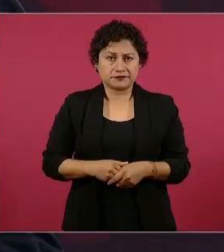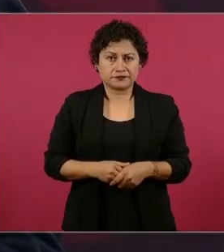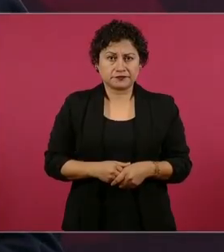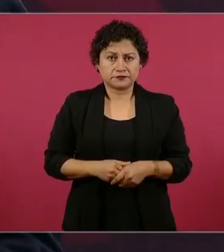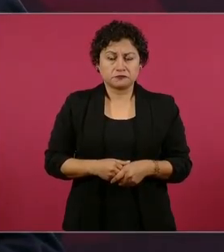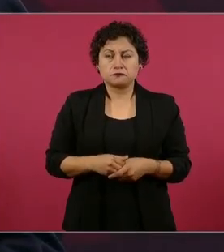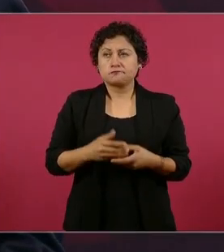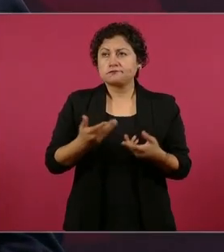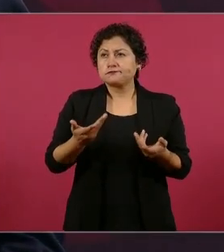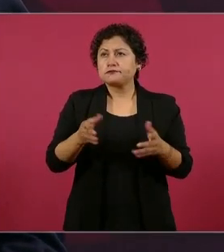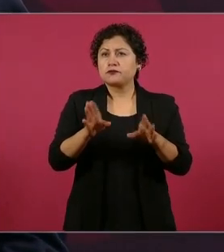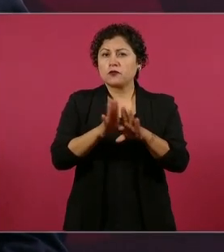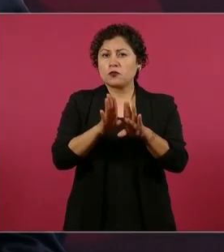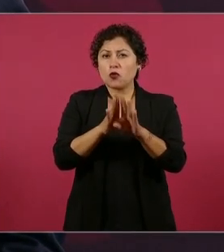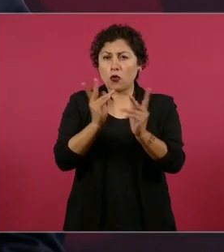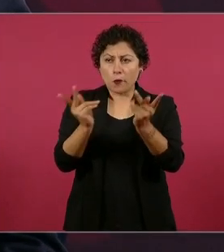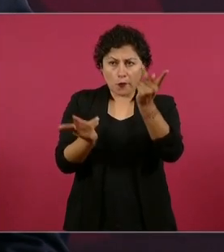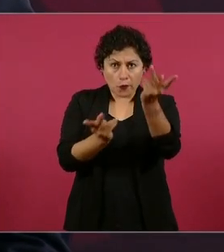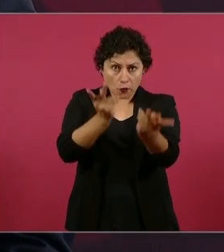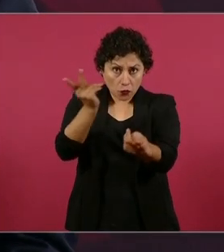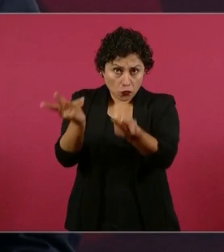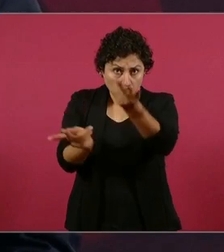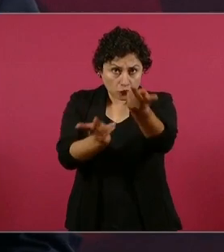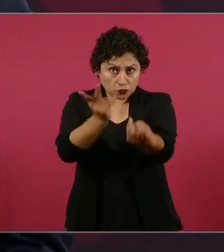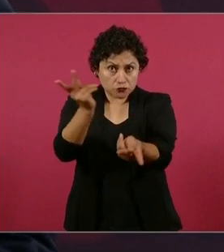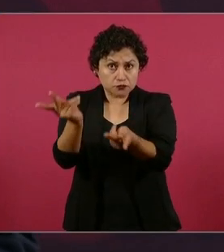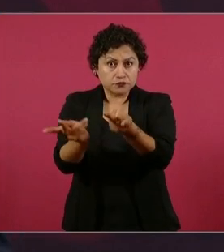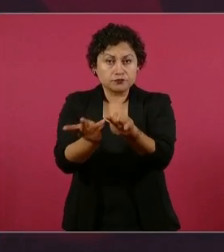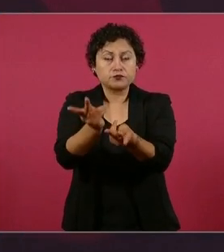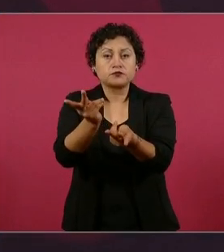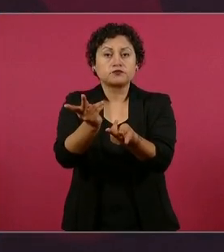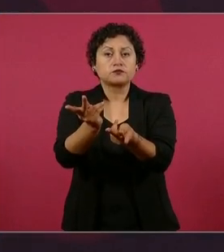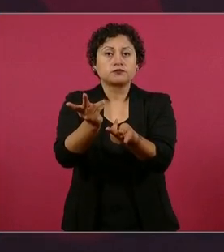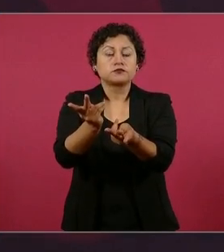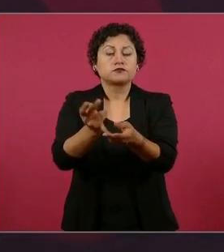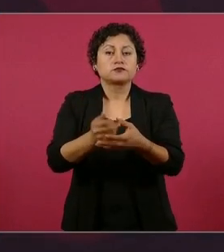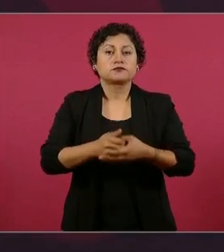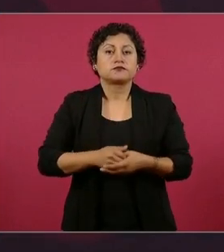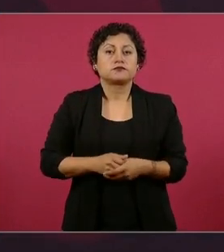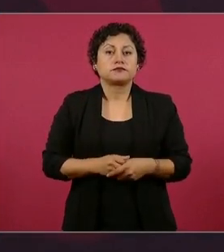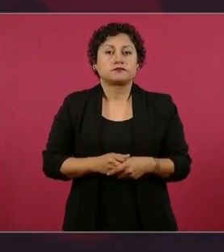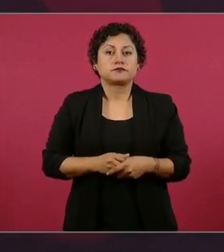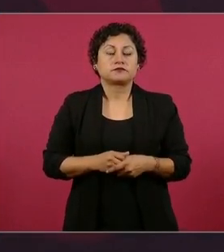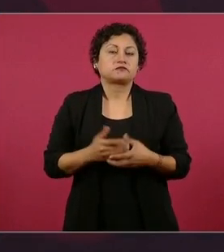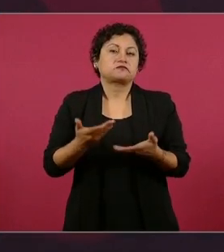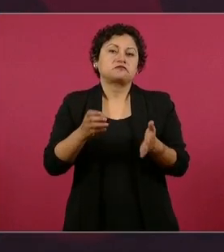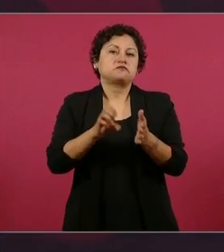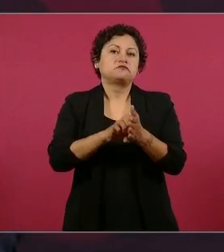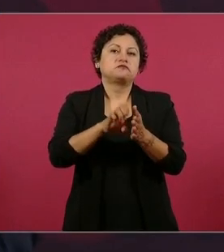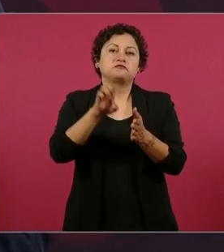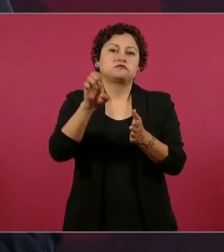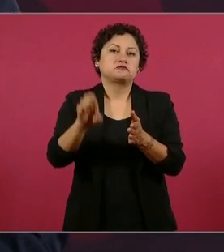una especie de consulta, y que en las plazas